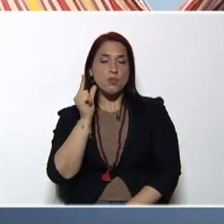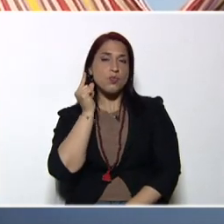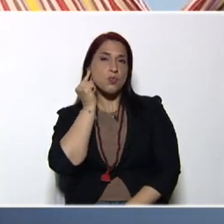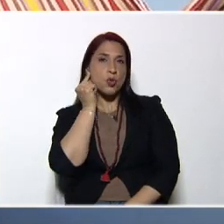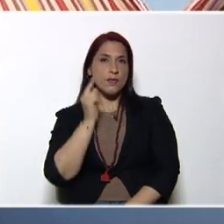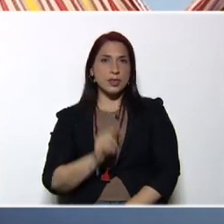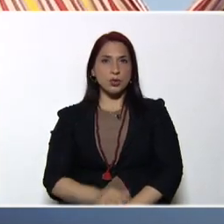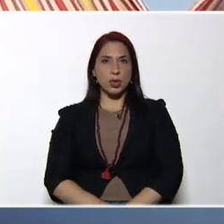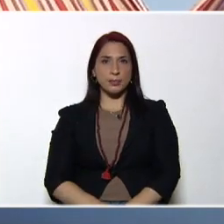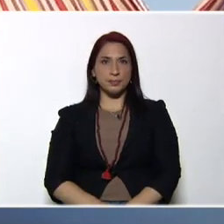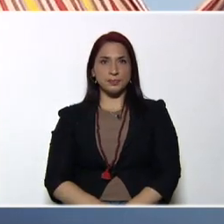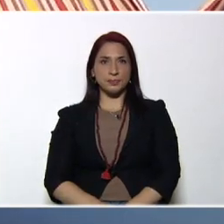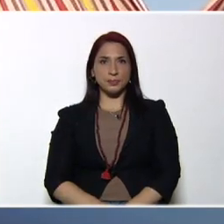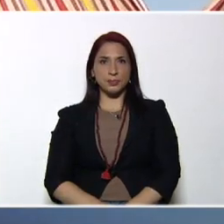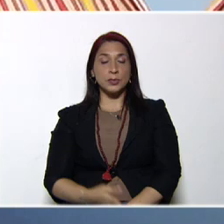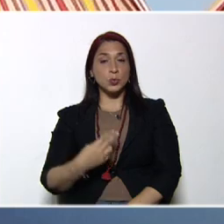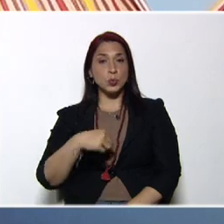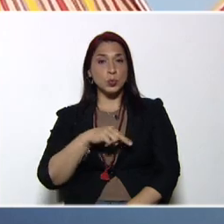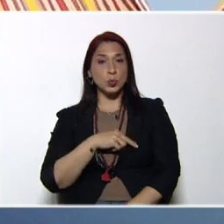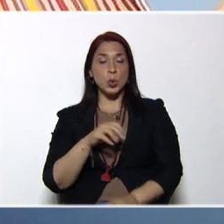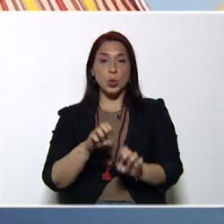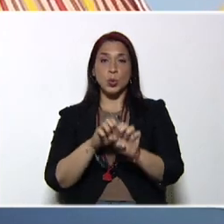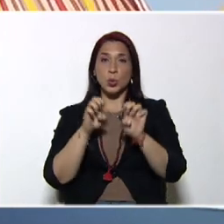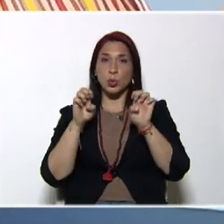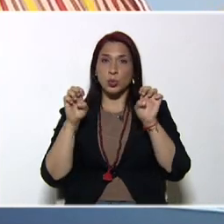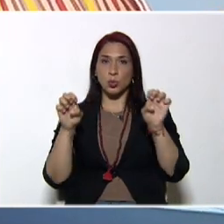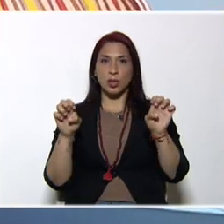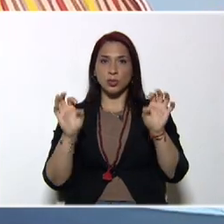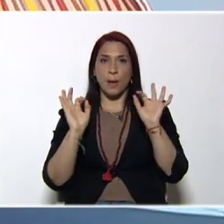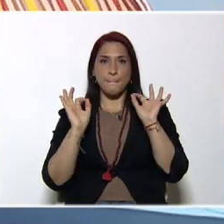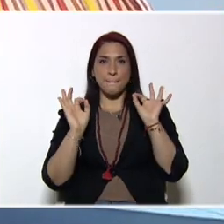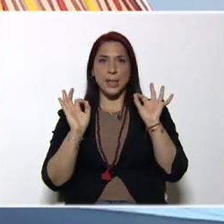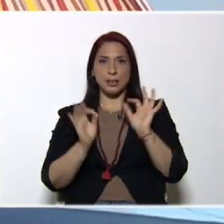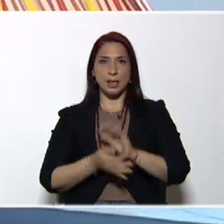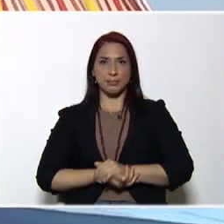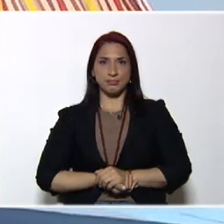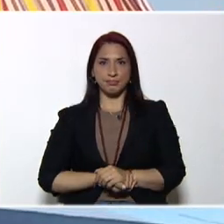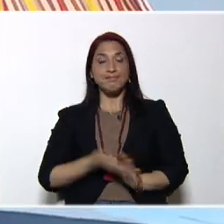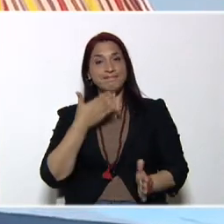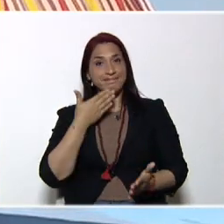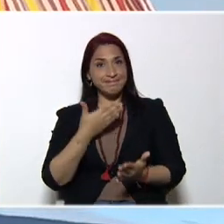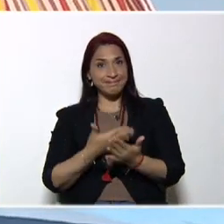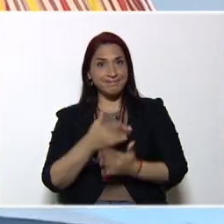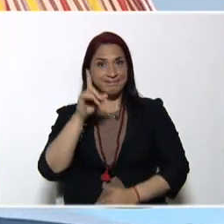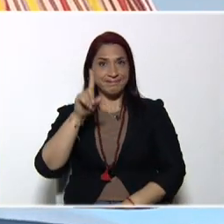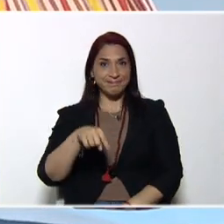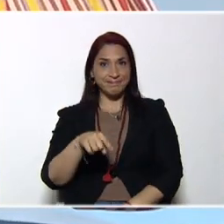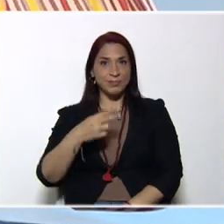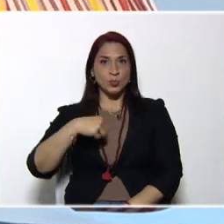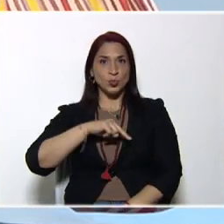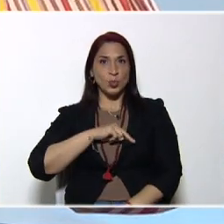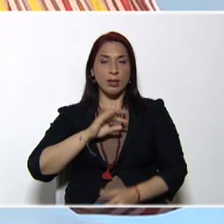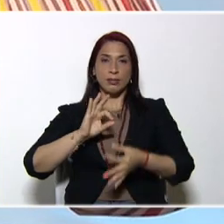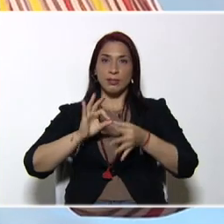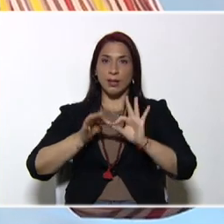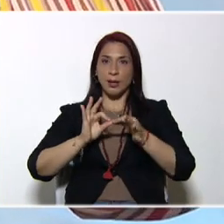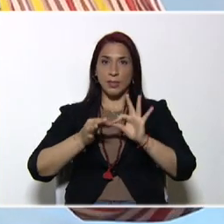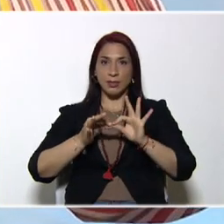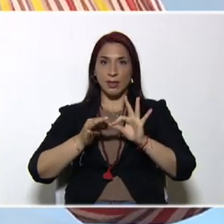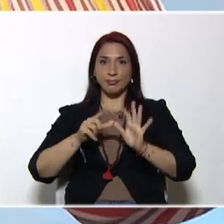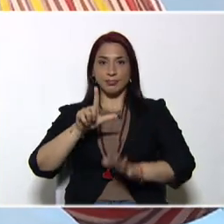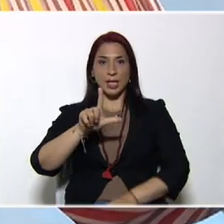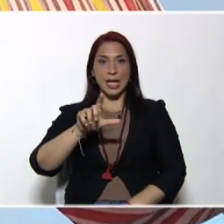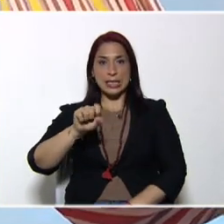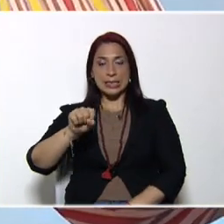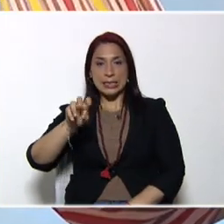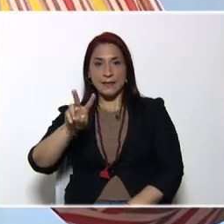Eliseti de Gubella en nuestra modalidad de educación especial. Agradecemos también a nuestra intérprete de lengua de señas por